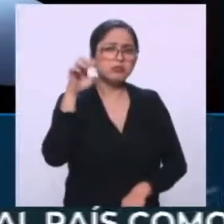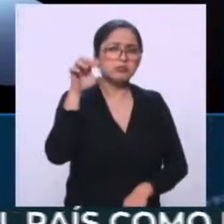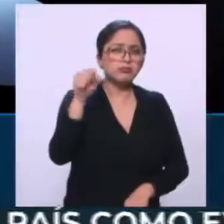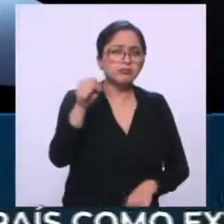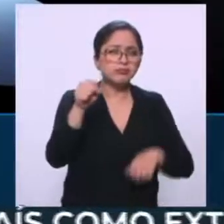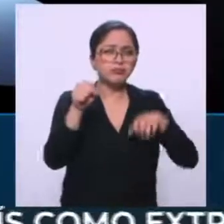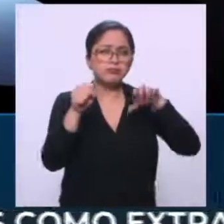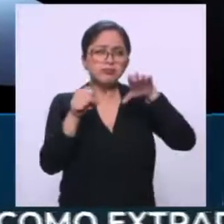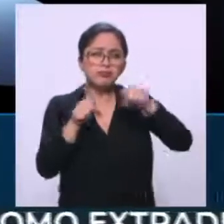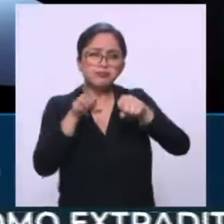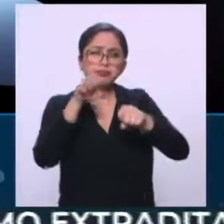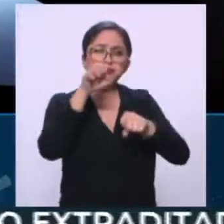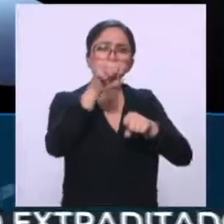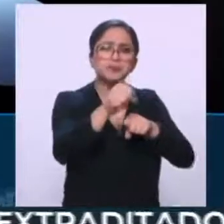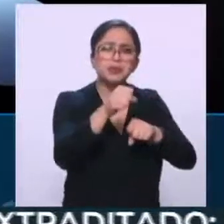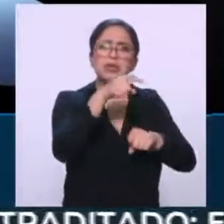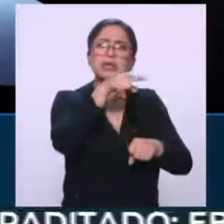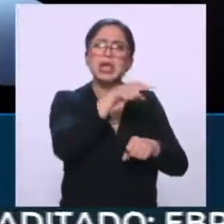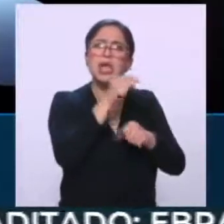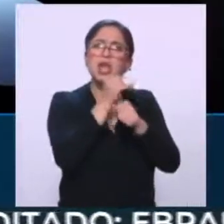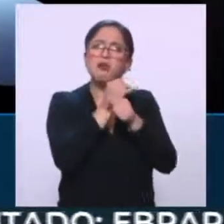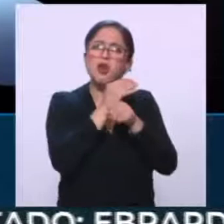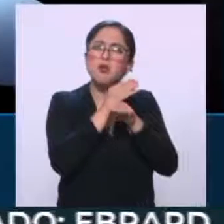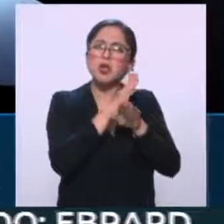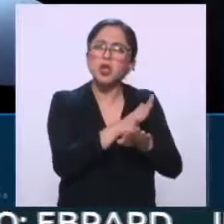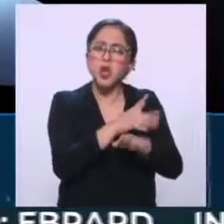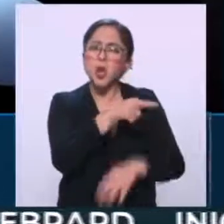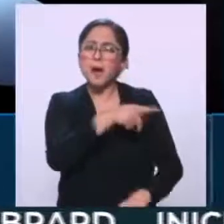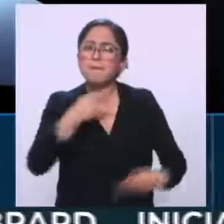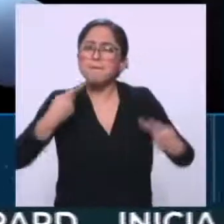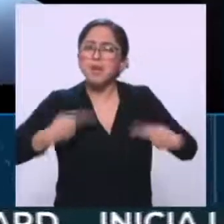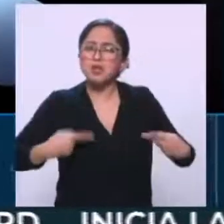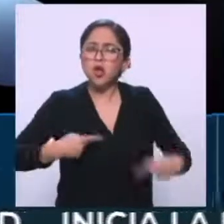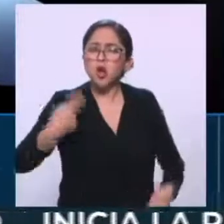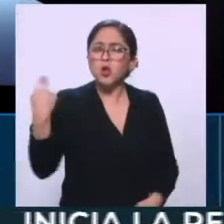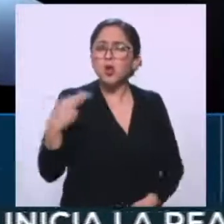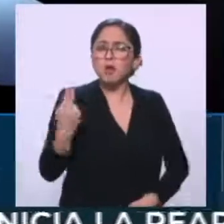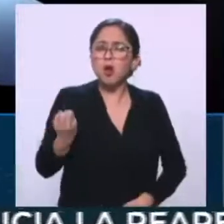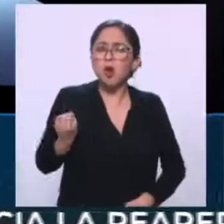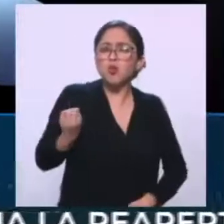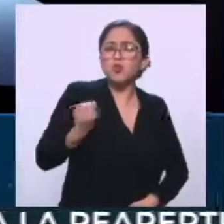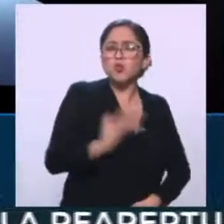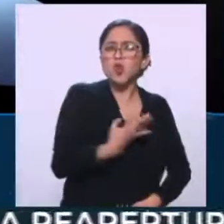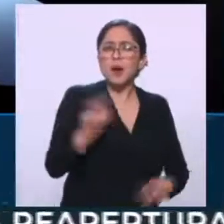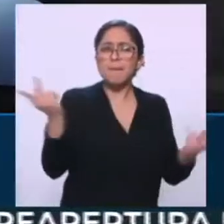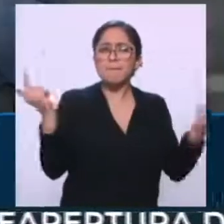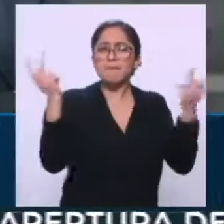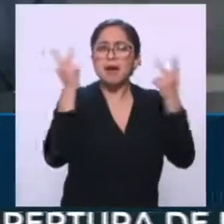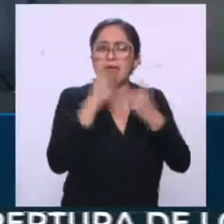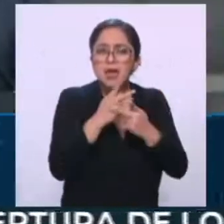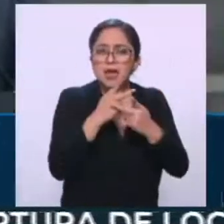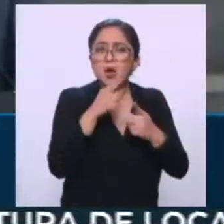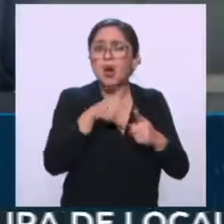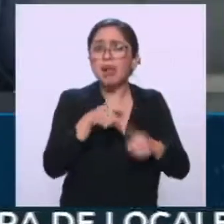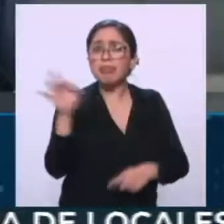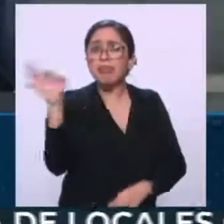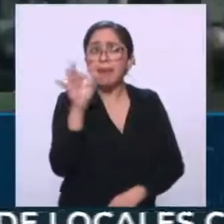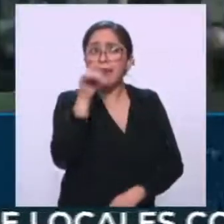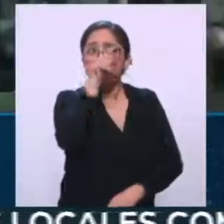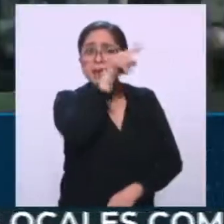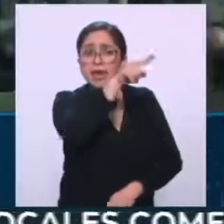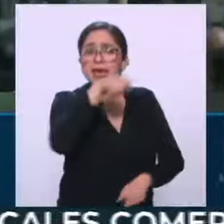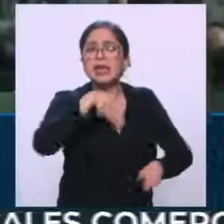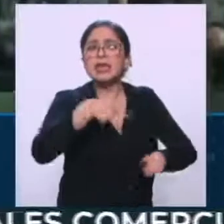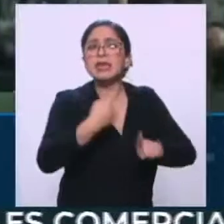informaciones sobre un personaje apodado El Padrino, que se creía en ese momento que era el general Cienfuegos,